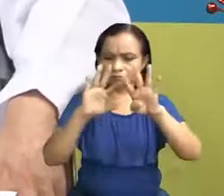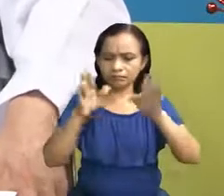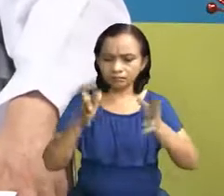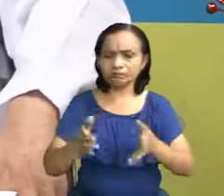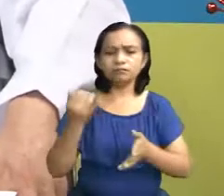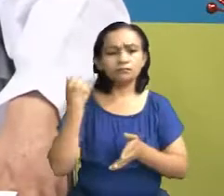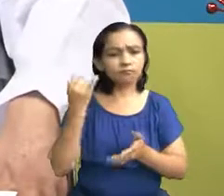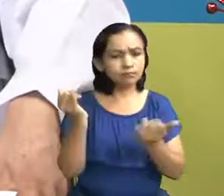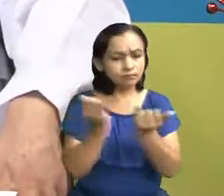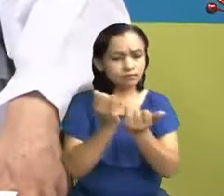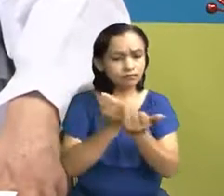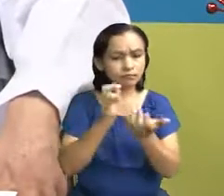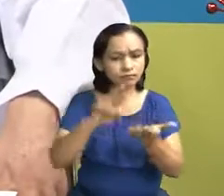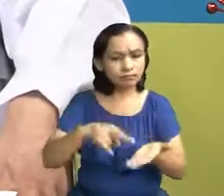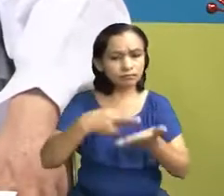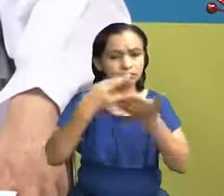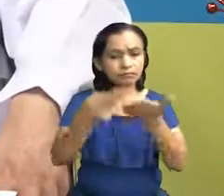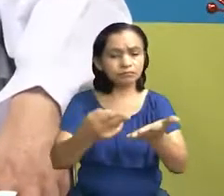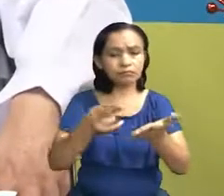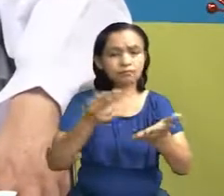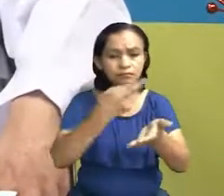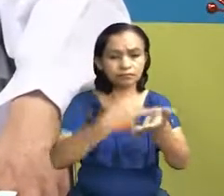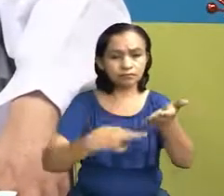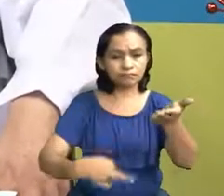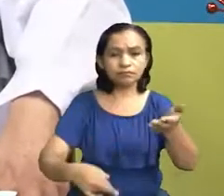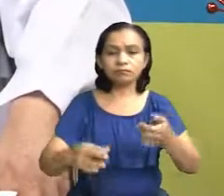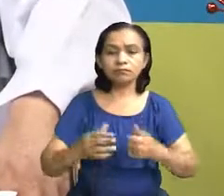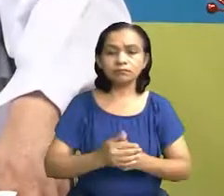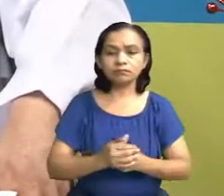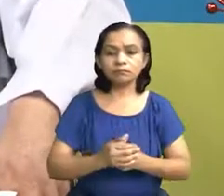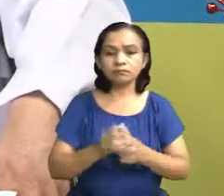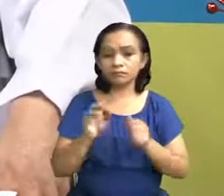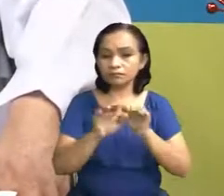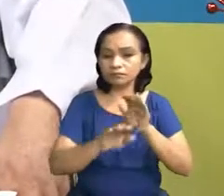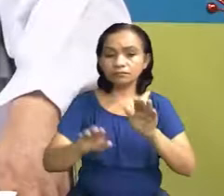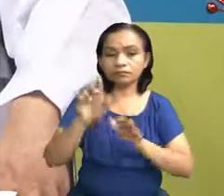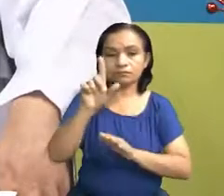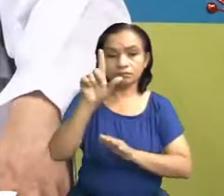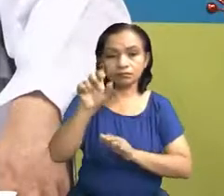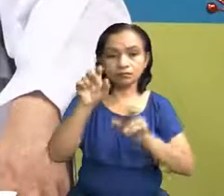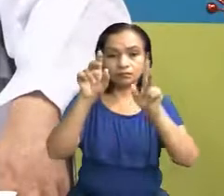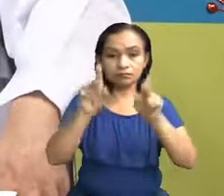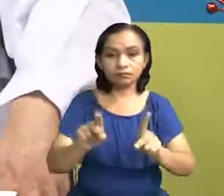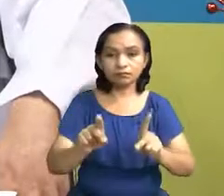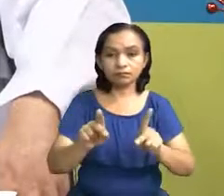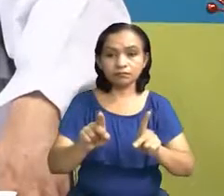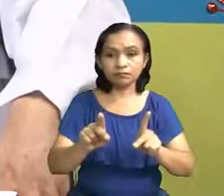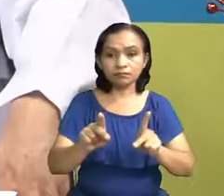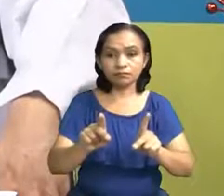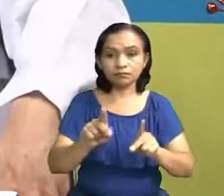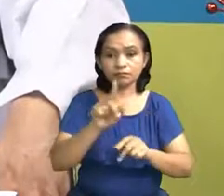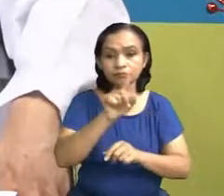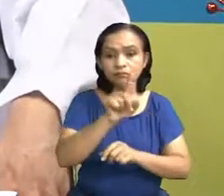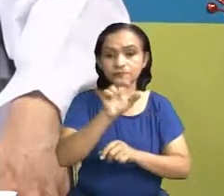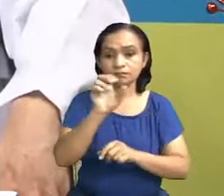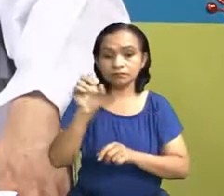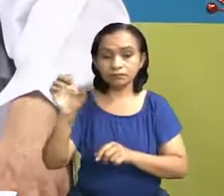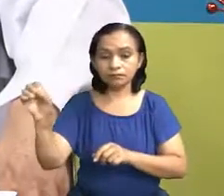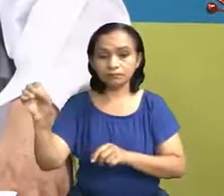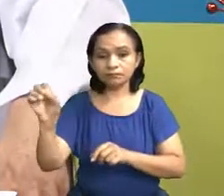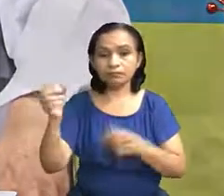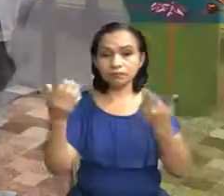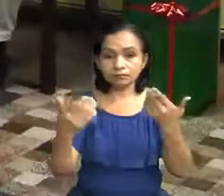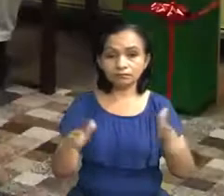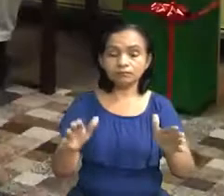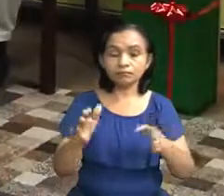sangre y pueden donar hasta 3 veces en el año. Tenemos más de 10 personas, más de 10 donantes que tienen más de 100 donaciones. Ustedes, ¿verdad?, hicieron una